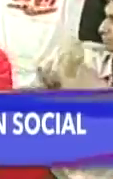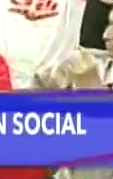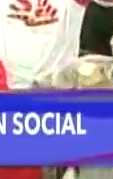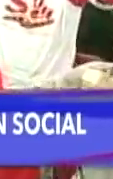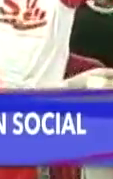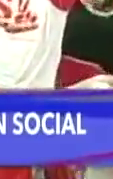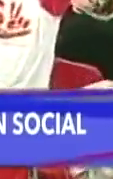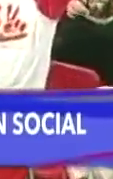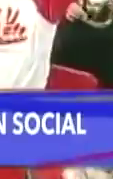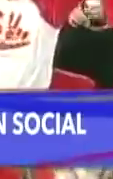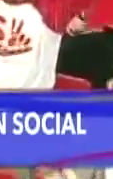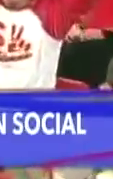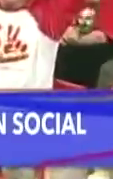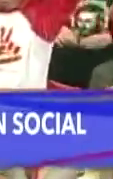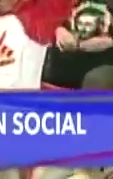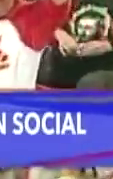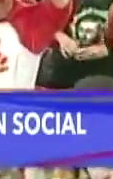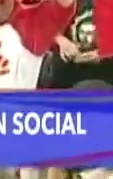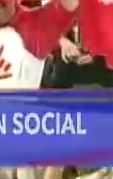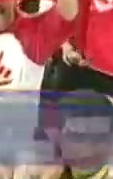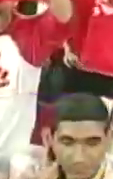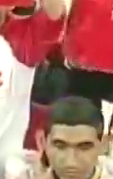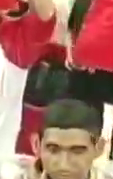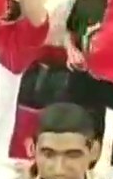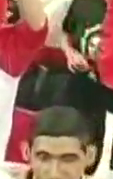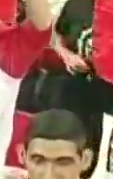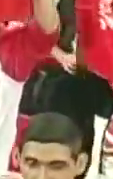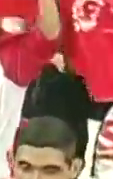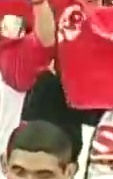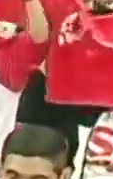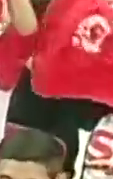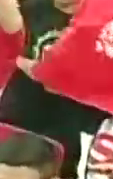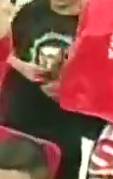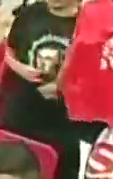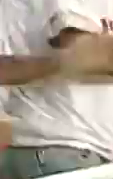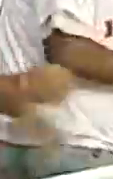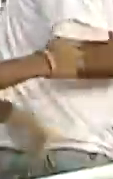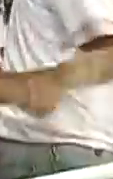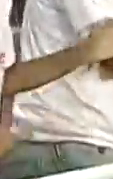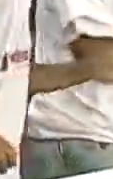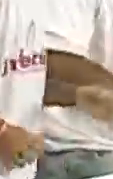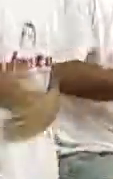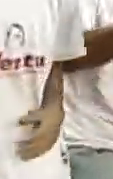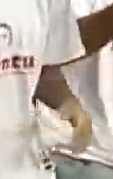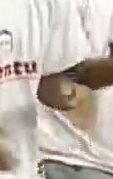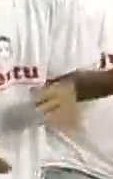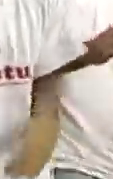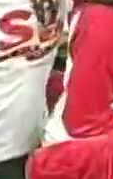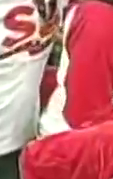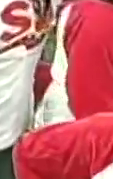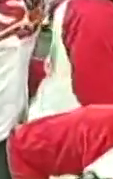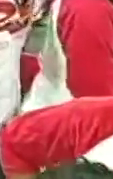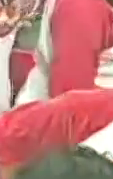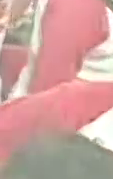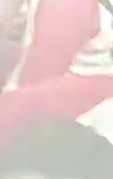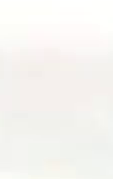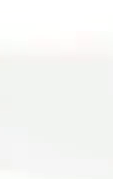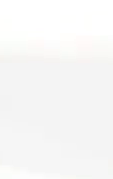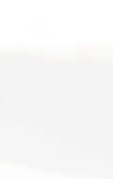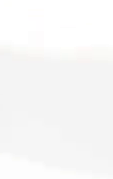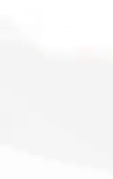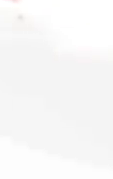¡Venceremos, venceremos, venceremos! ¡Gracias, Venezuela! ¡Gracias, patria amada!